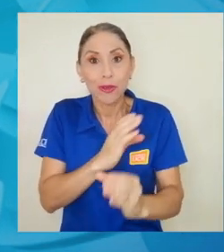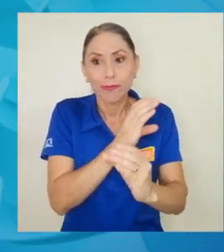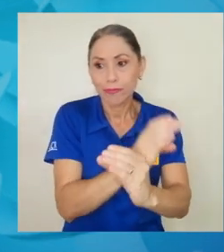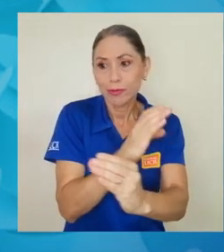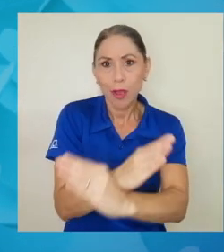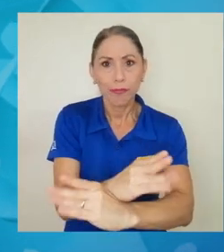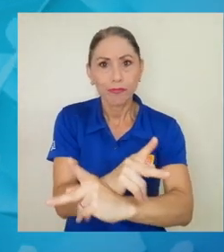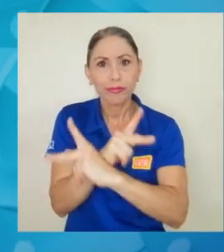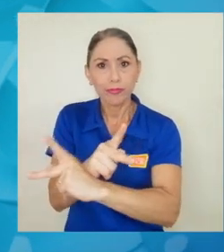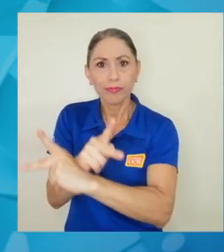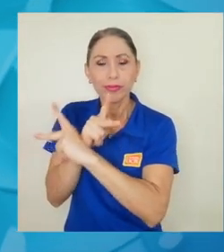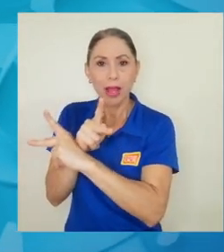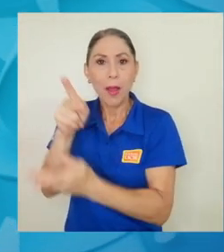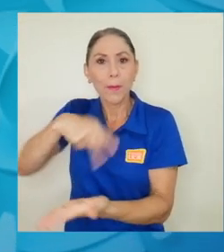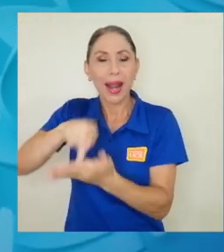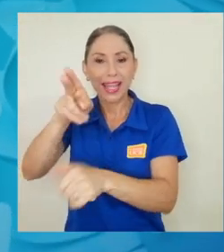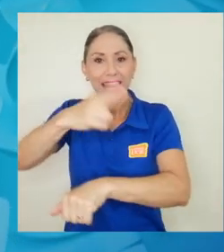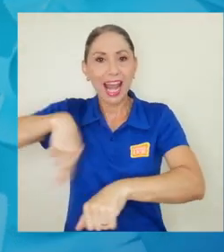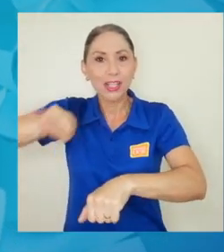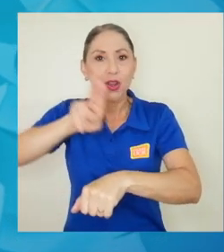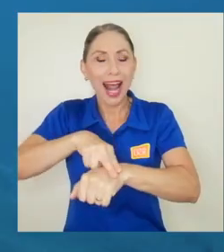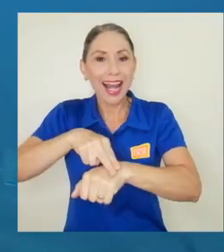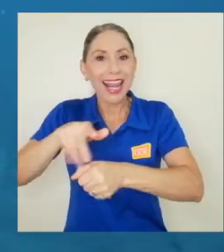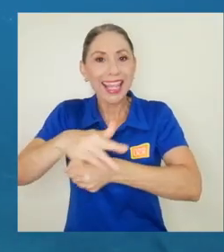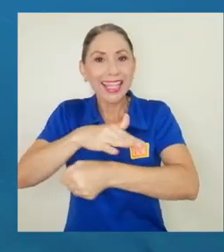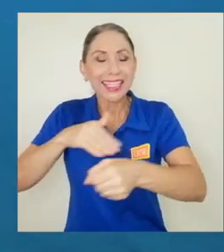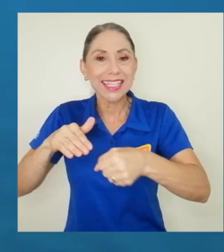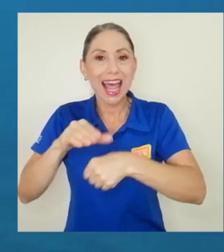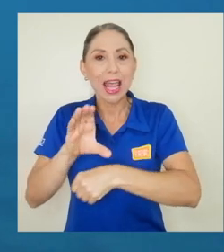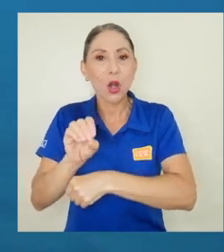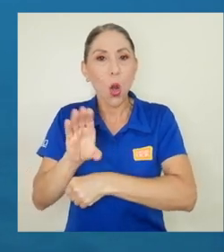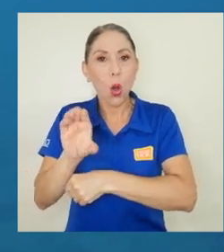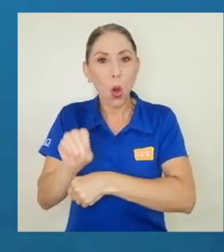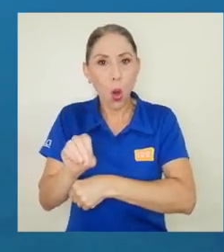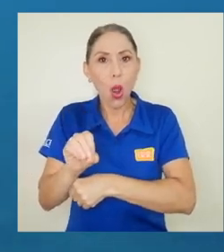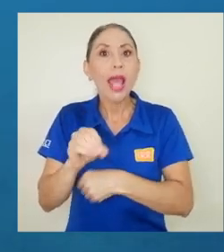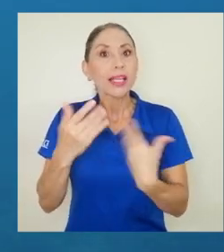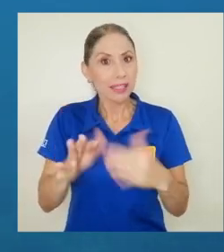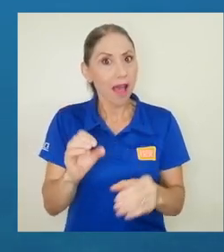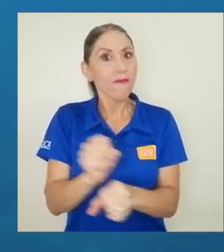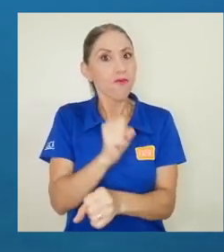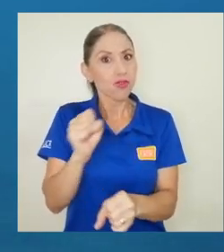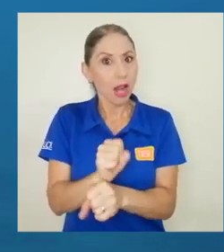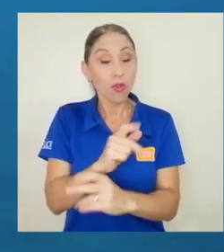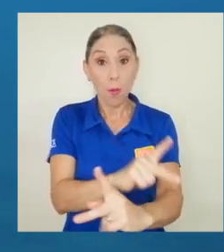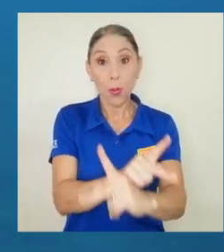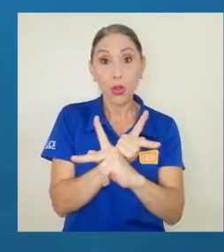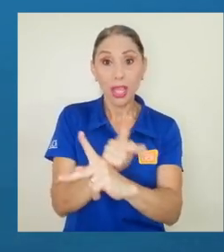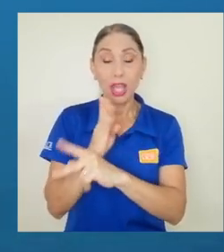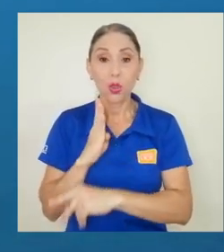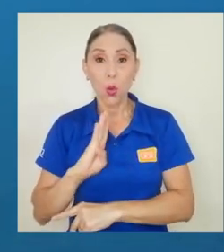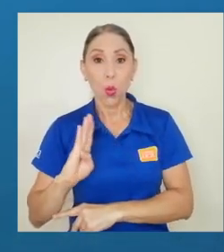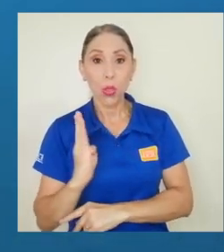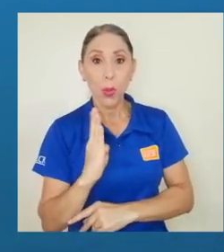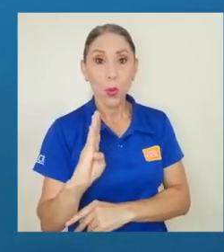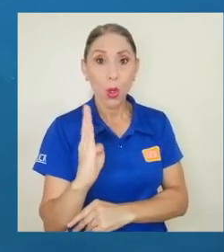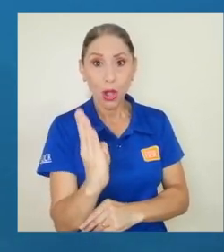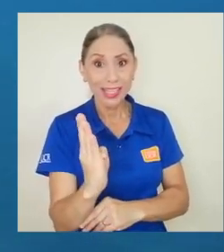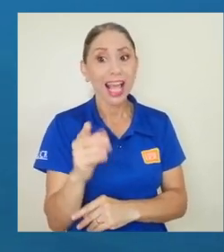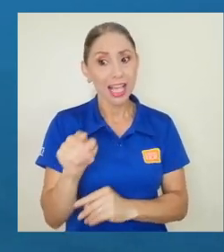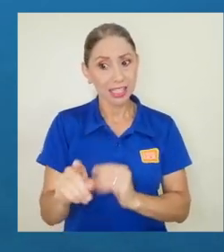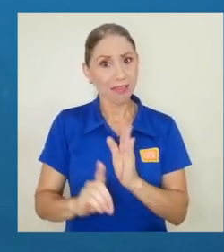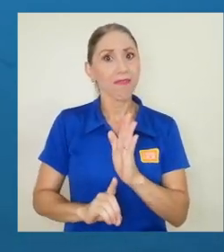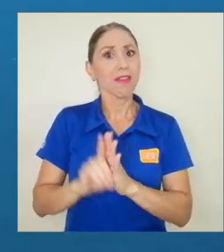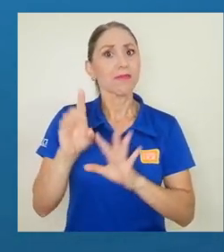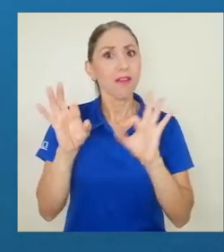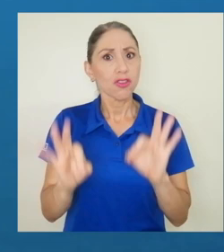parque nacional isla del coco está funcionando está protegiendo a los tiburones los tiburones se están desarrollando se están